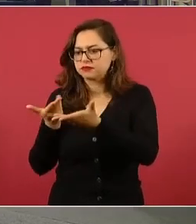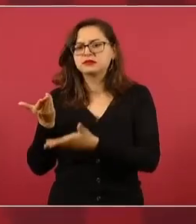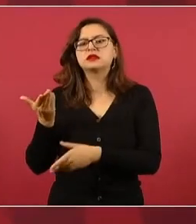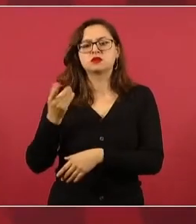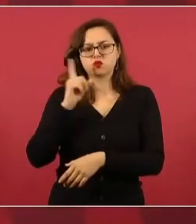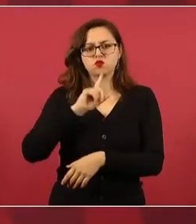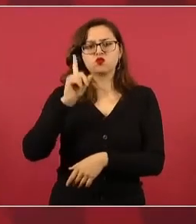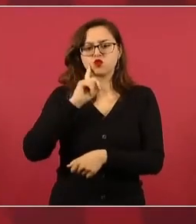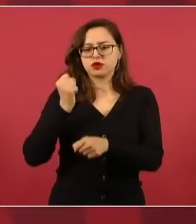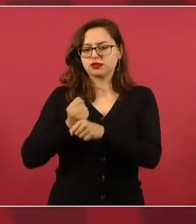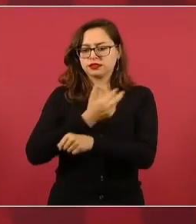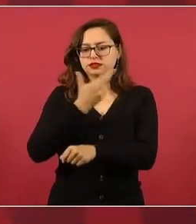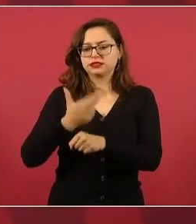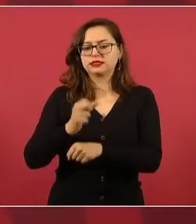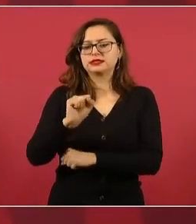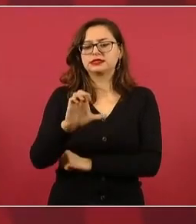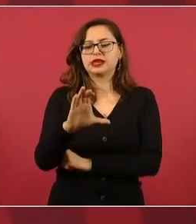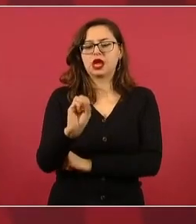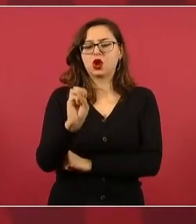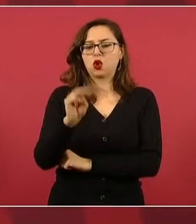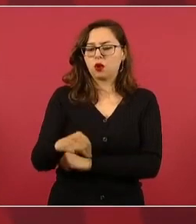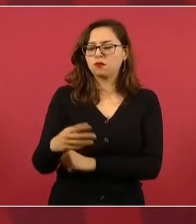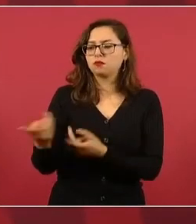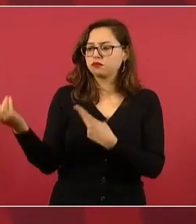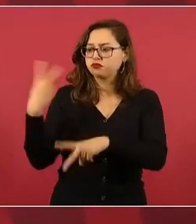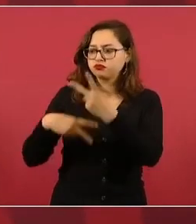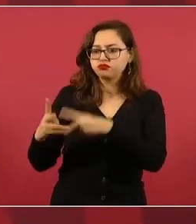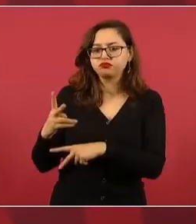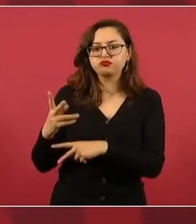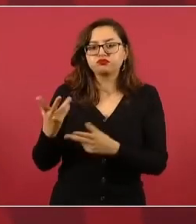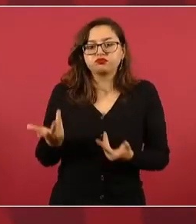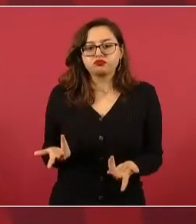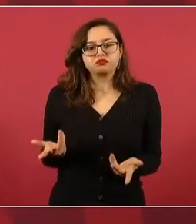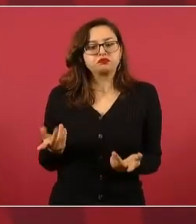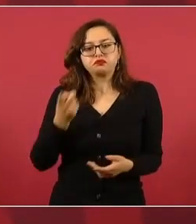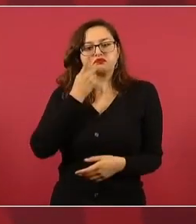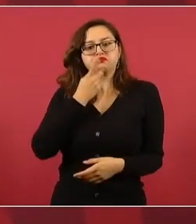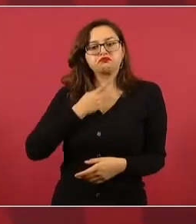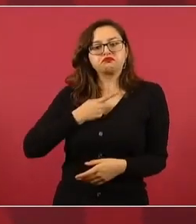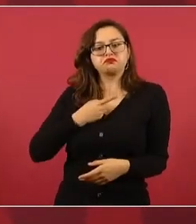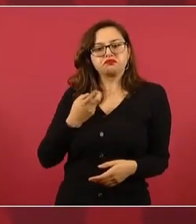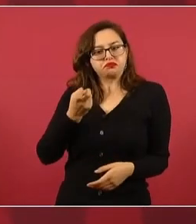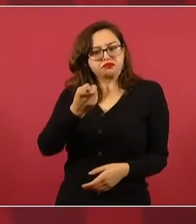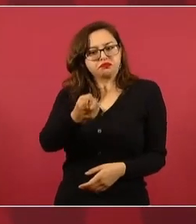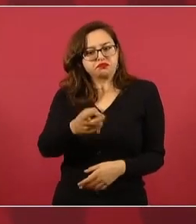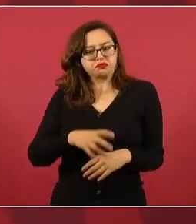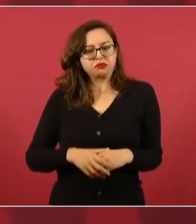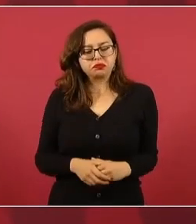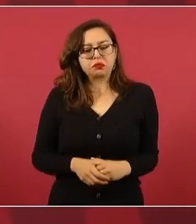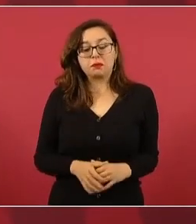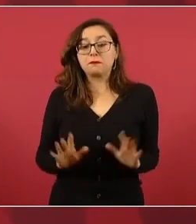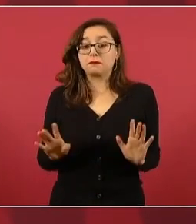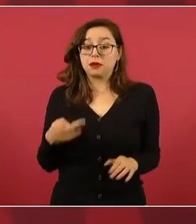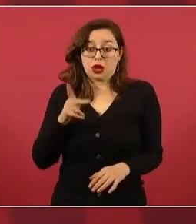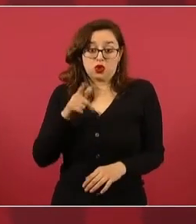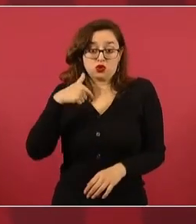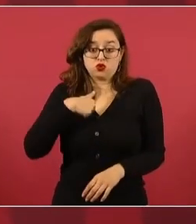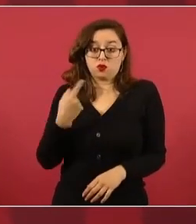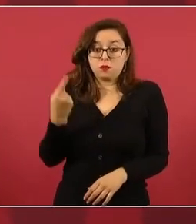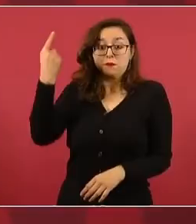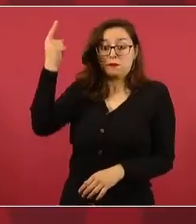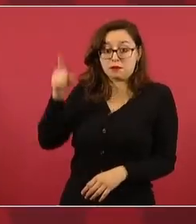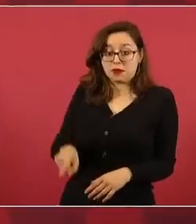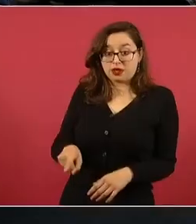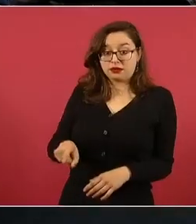instrucción es mantener la política energética de no aumentar